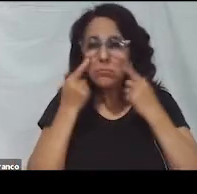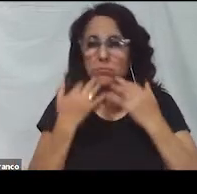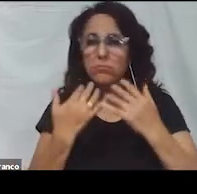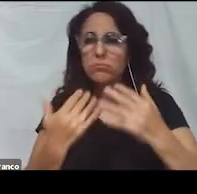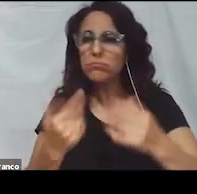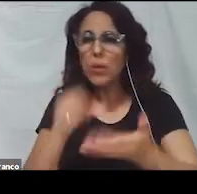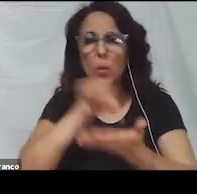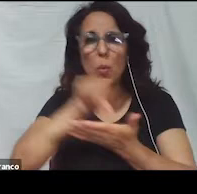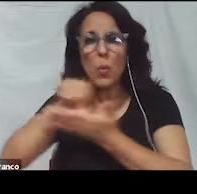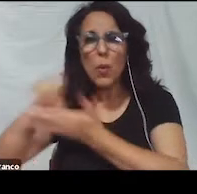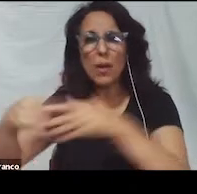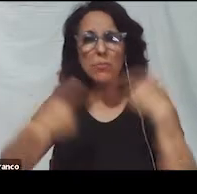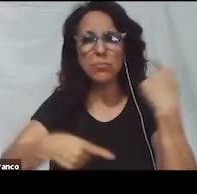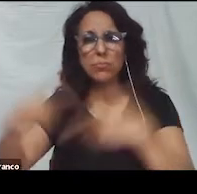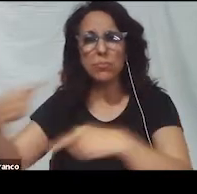el sitio. Bien.